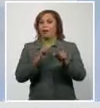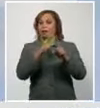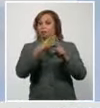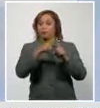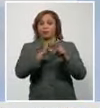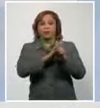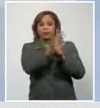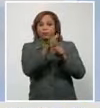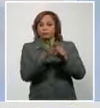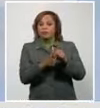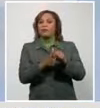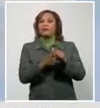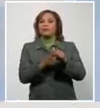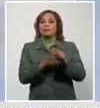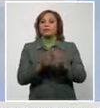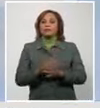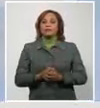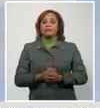decimos,